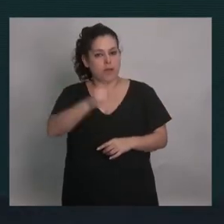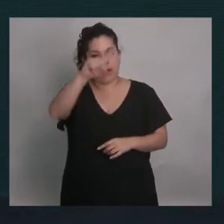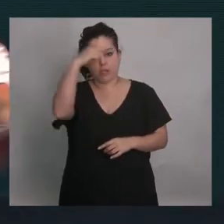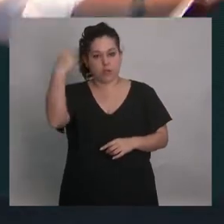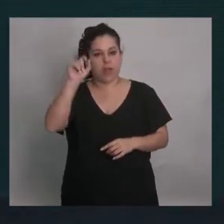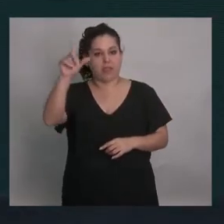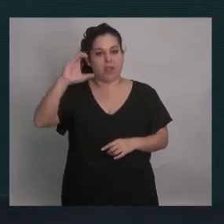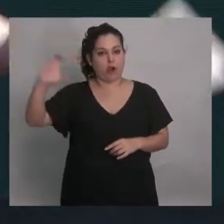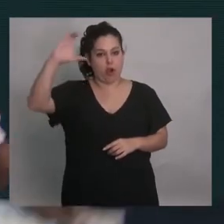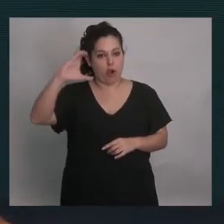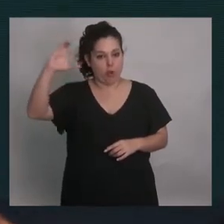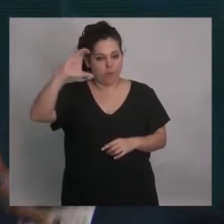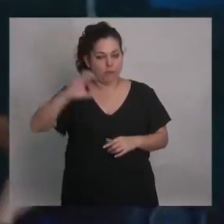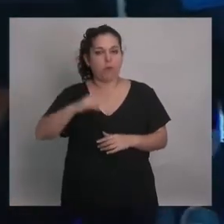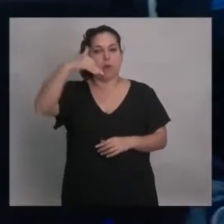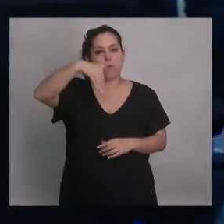alfredo molano